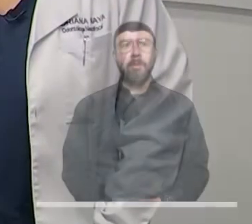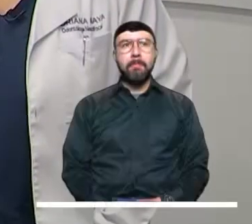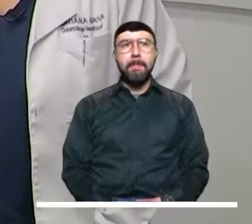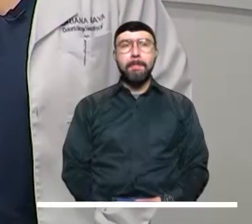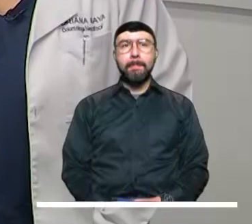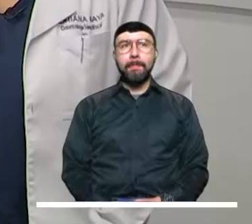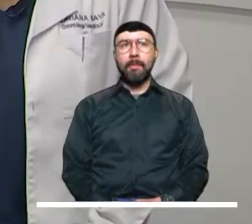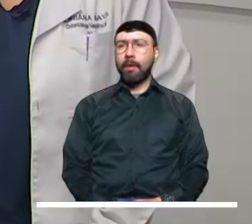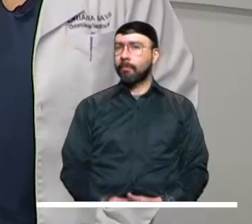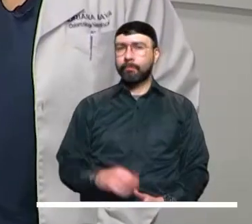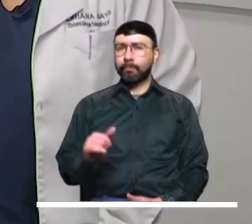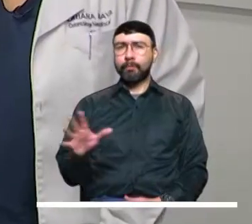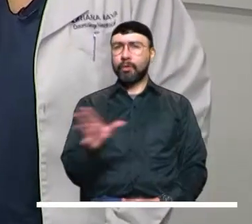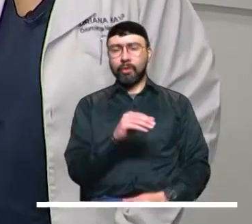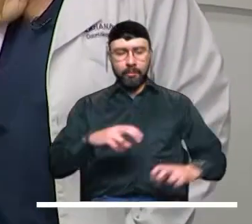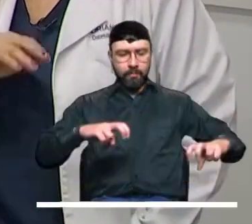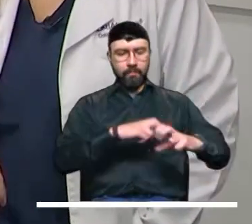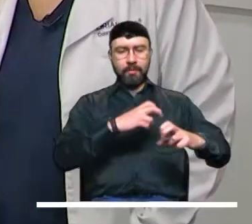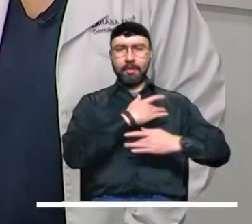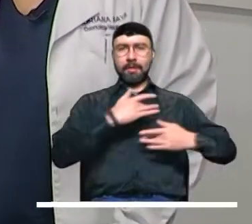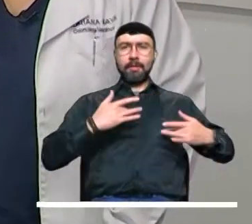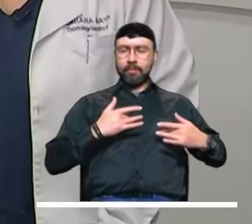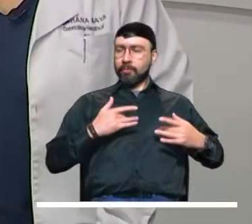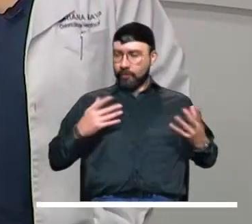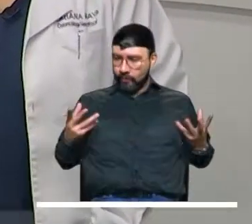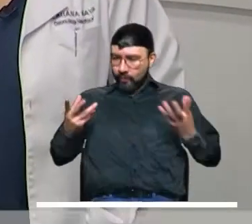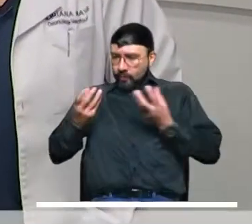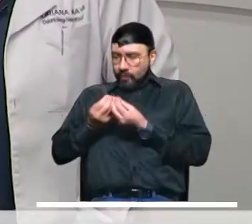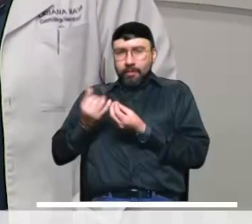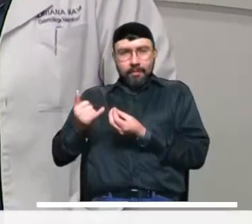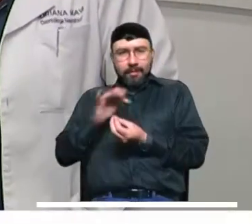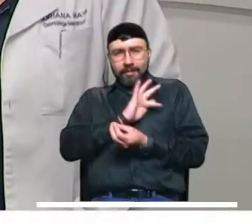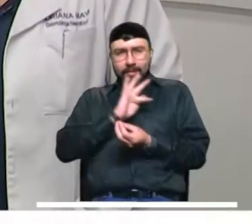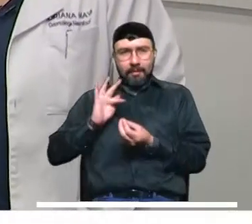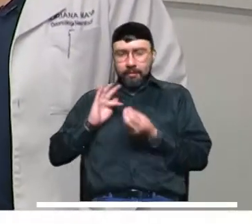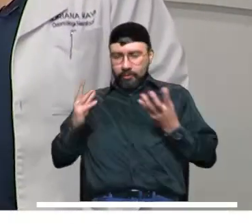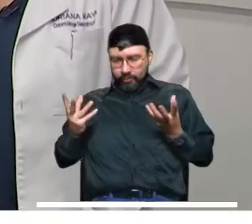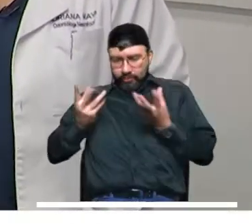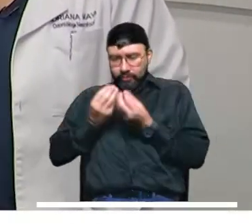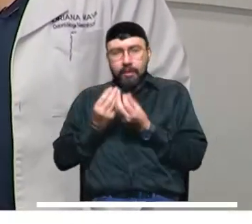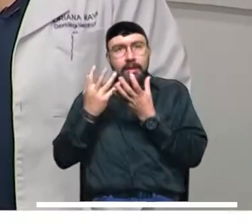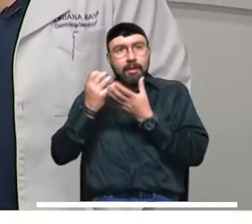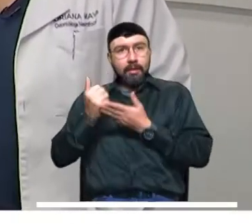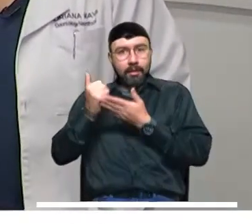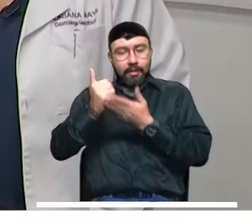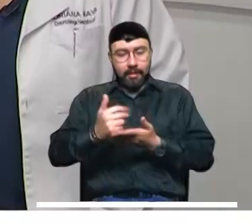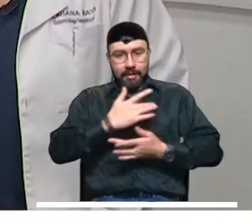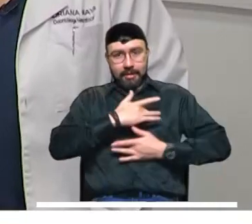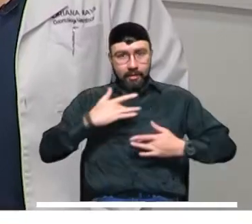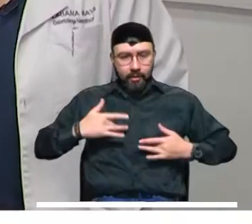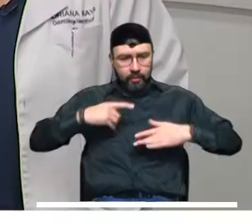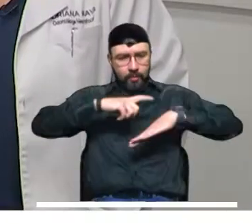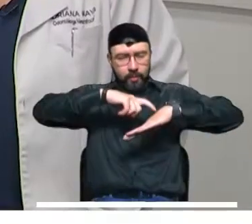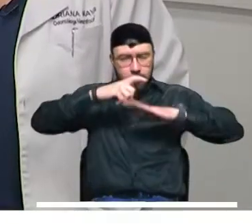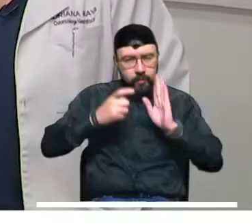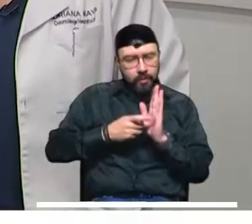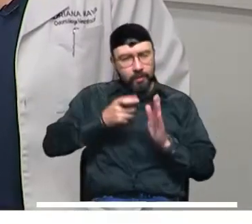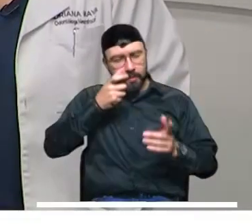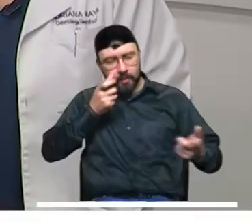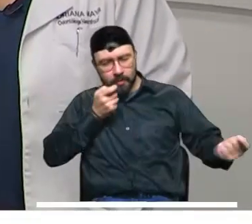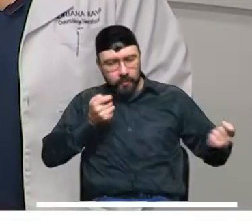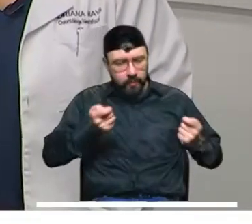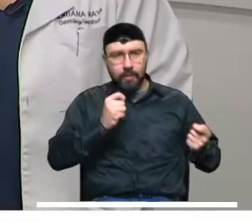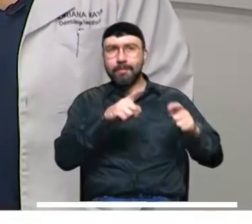En todos nuestros parques de la salud hacemos un equipo terapéutico, un equipo que pretende salud desde todas las dimensiones y desde todas